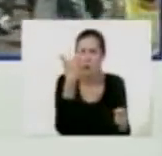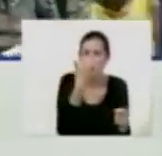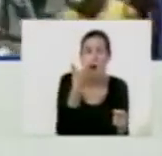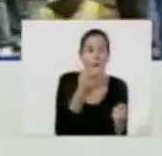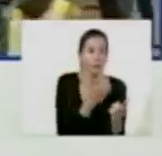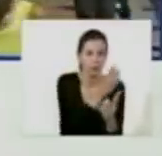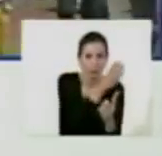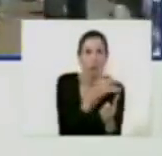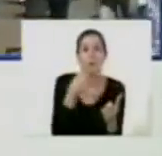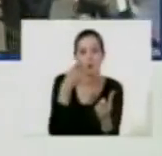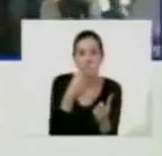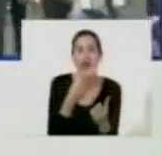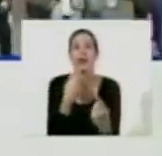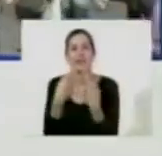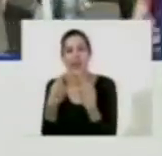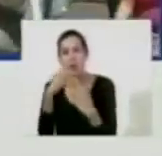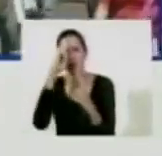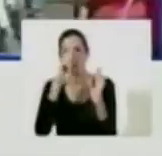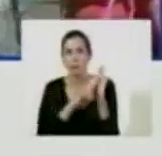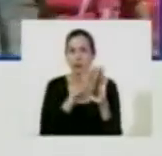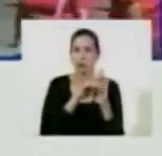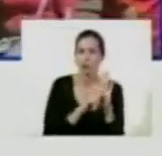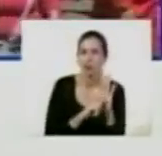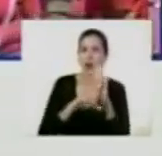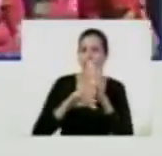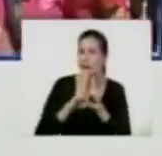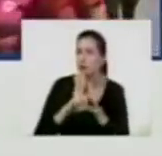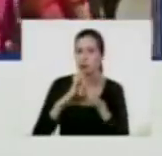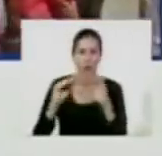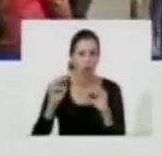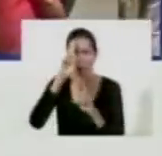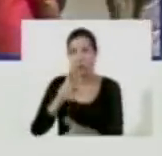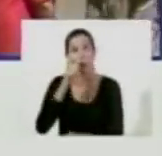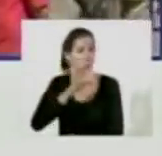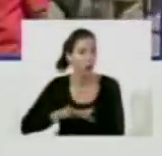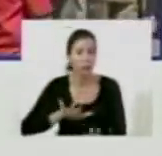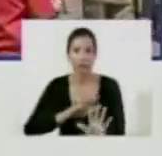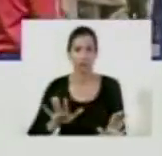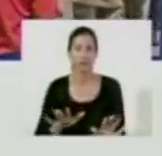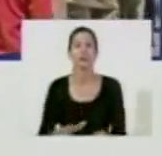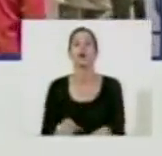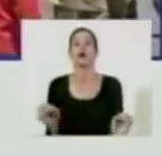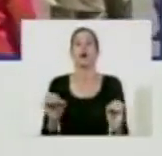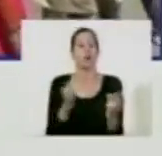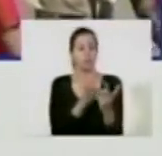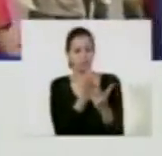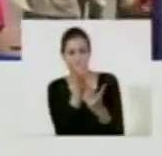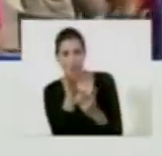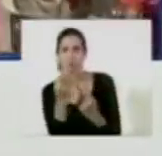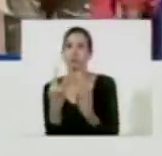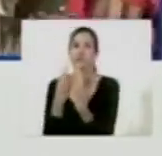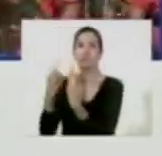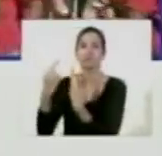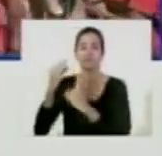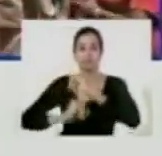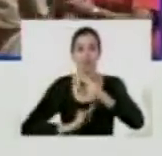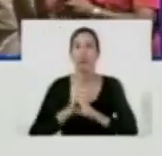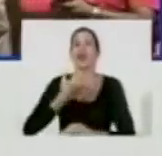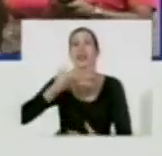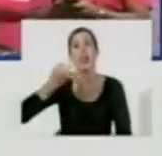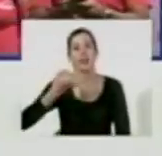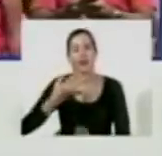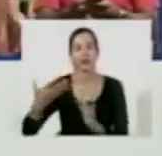diálogo, el respeto a la Constitución, a las leyes, el respeto al pueblo. Por las vías diplomáticas, con la verdad, la diplomacia de paz,